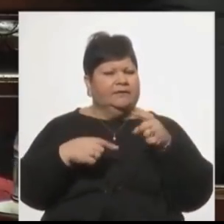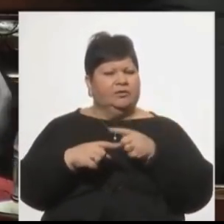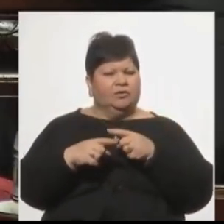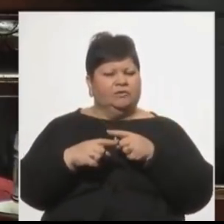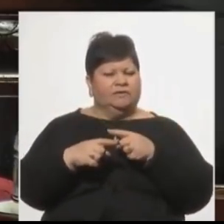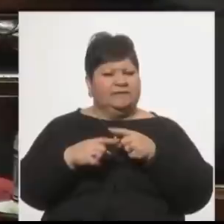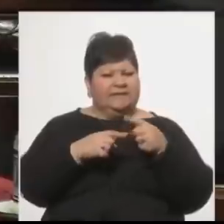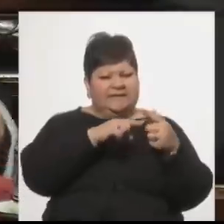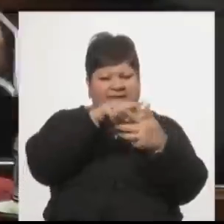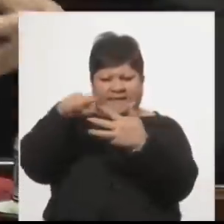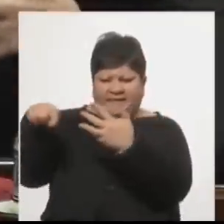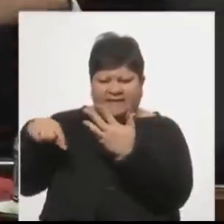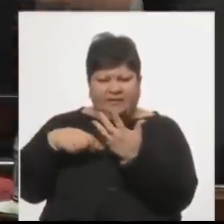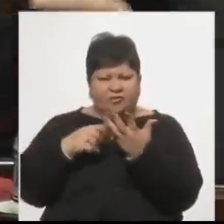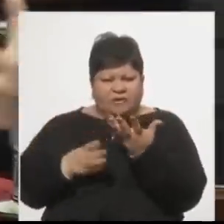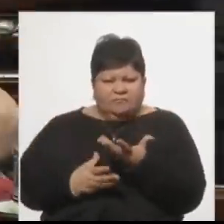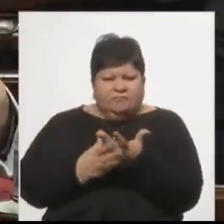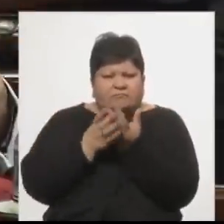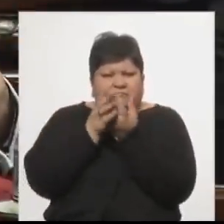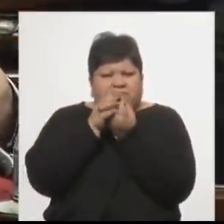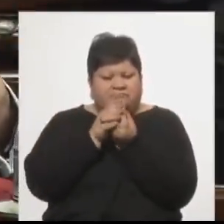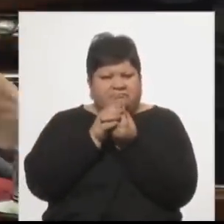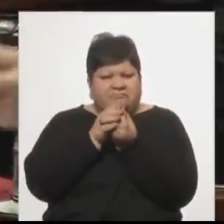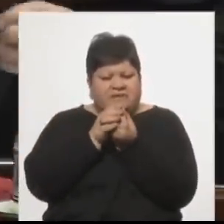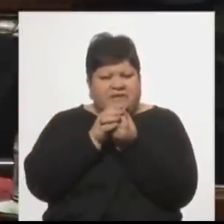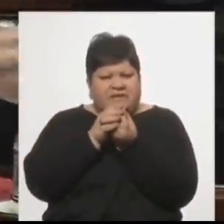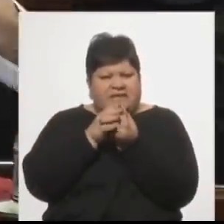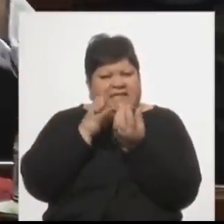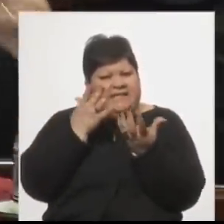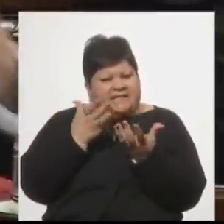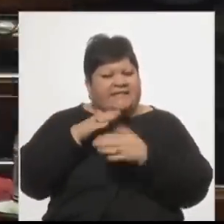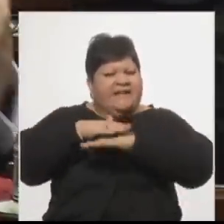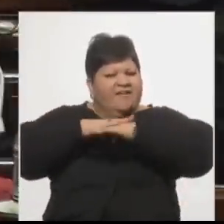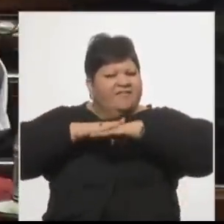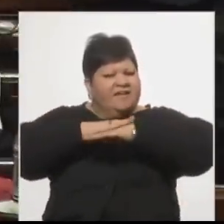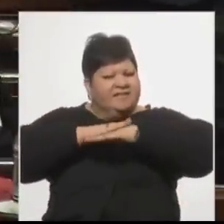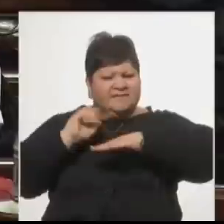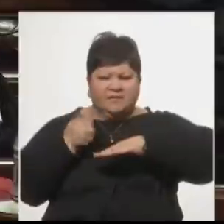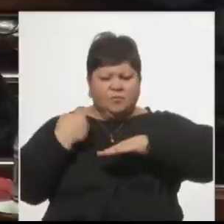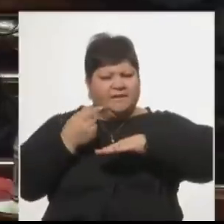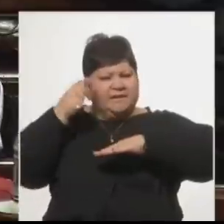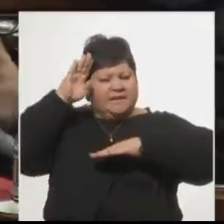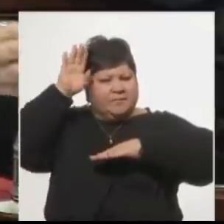todo esto es lo que hace un país y esto es el sostén de nuestra República. Vivimos tiempos complejos.